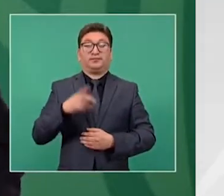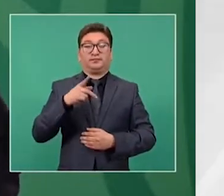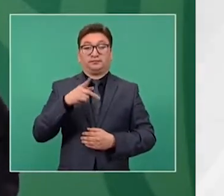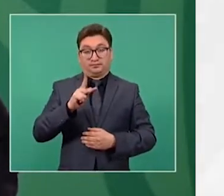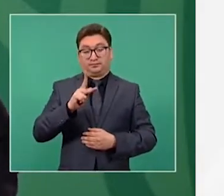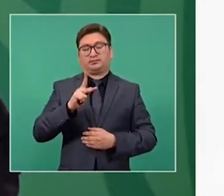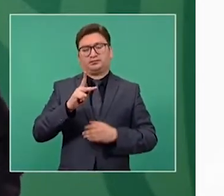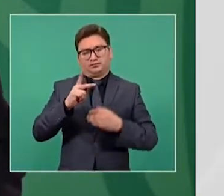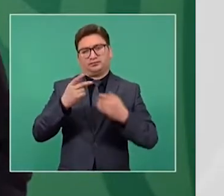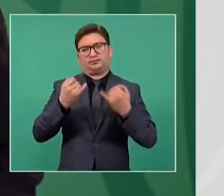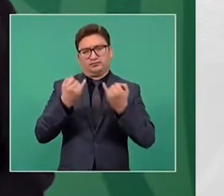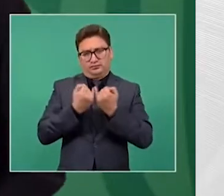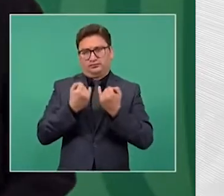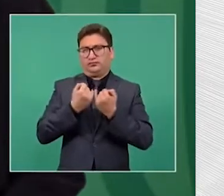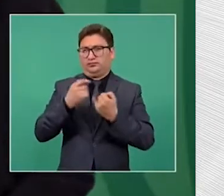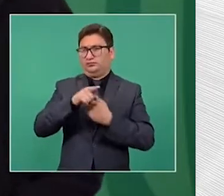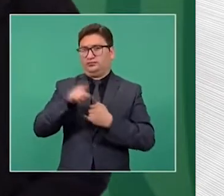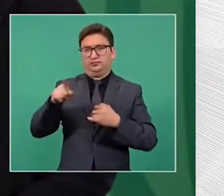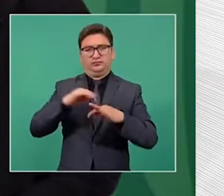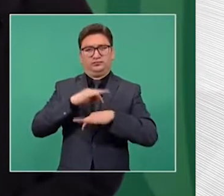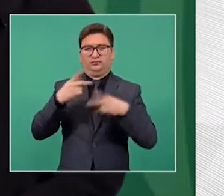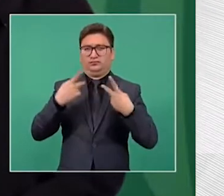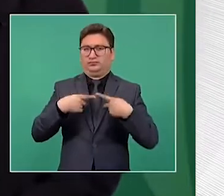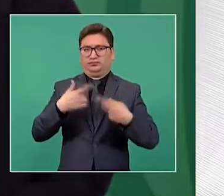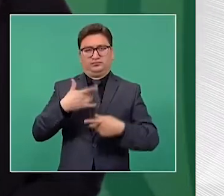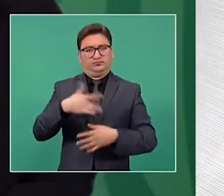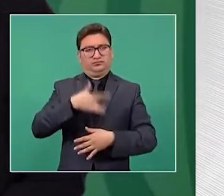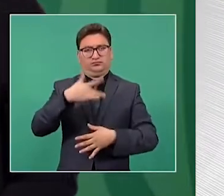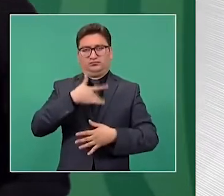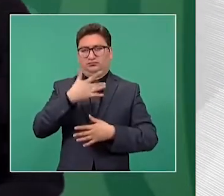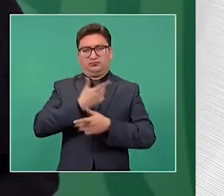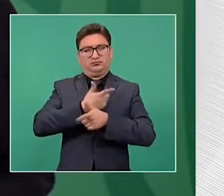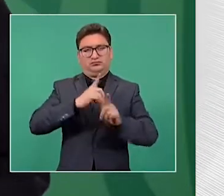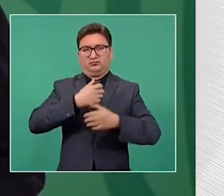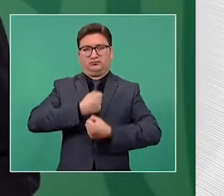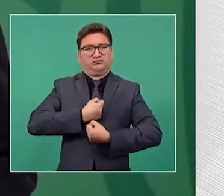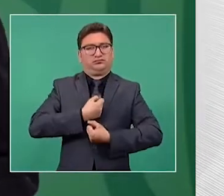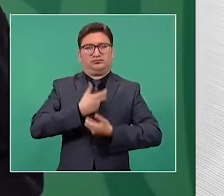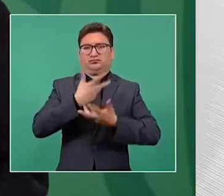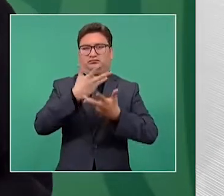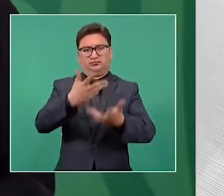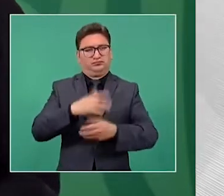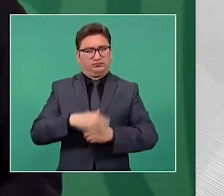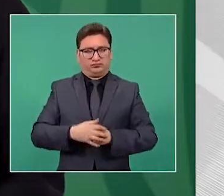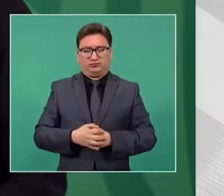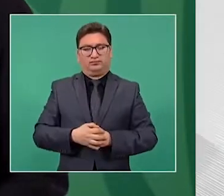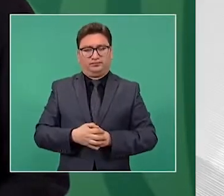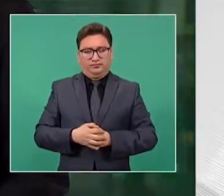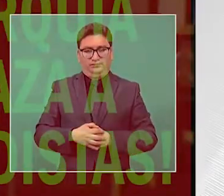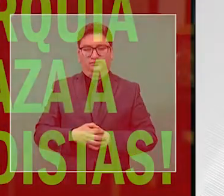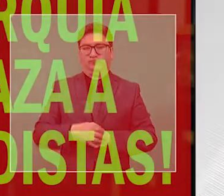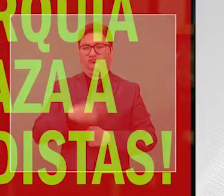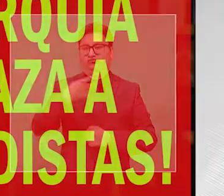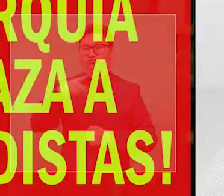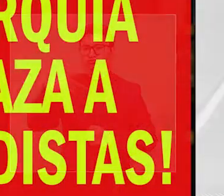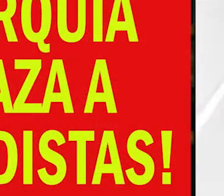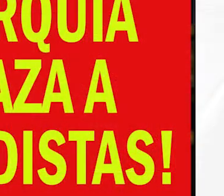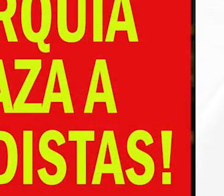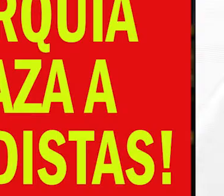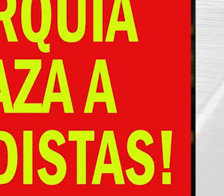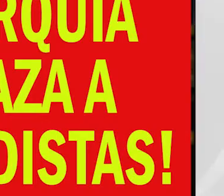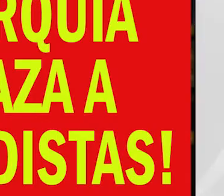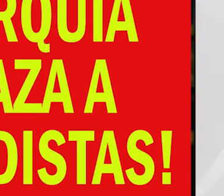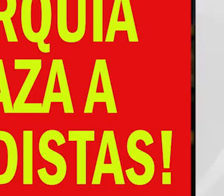garantizar el derecho a la libre manifestación de las ideas, el derecho que tienen ustedes